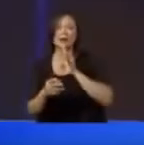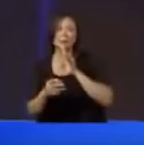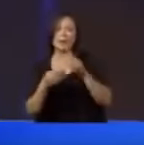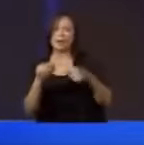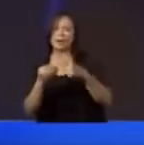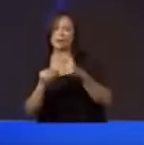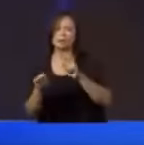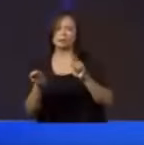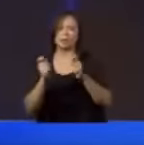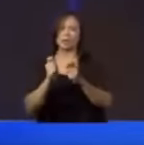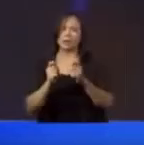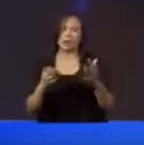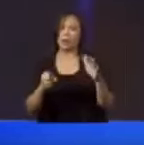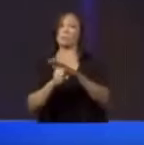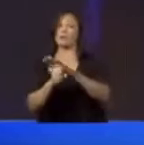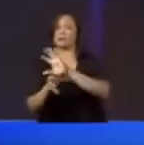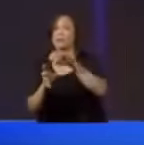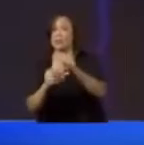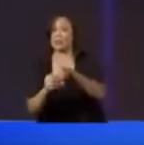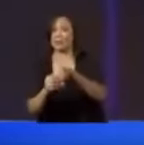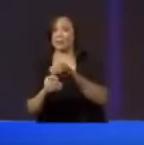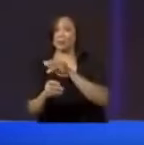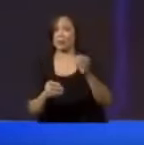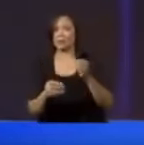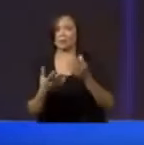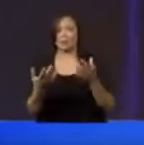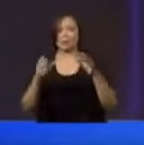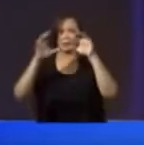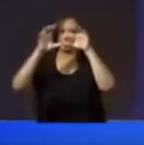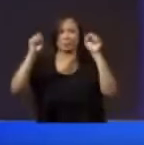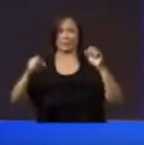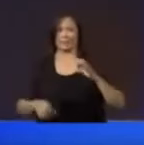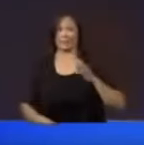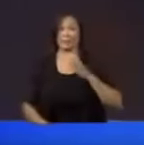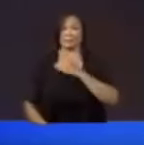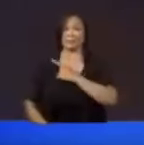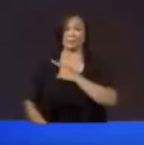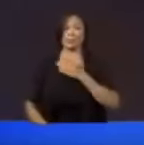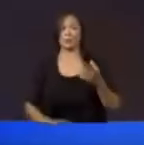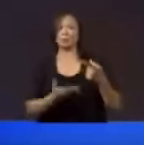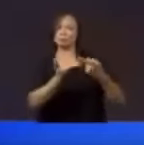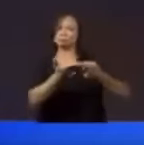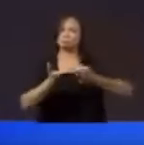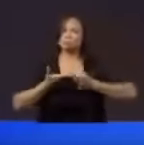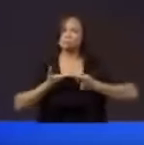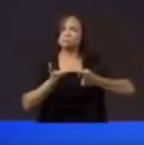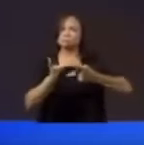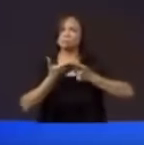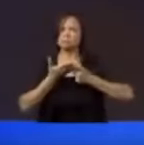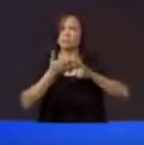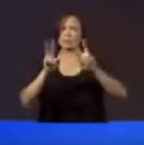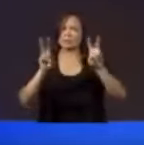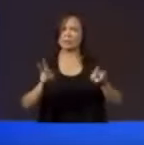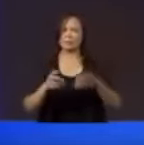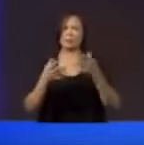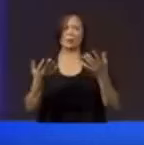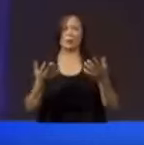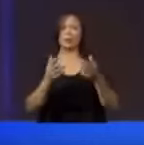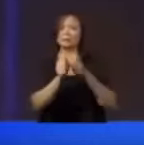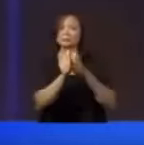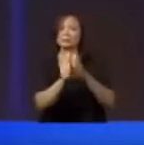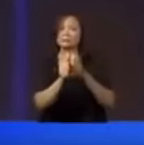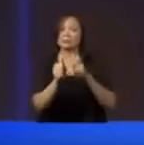de una reforma integral. Estuvimos en la presidencia de la Cámara de Diputados y discutimos este tema dentro del